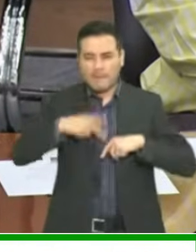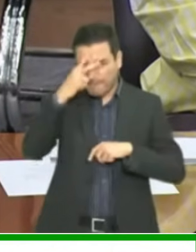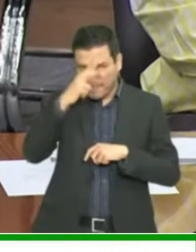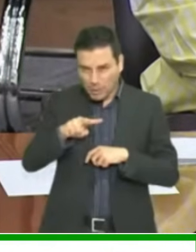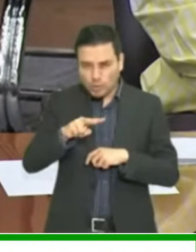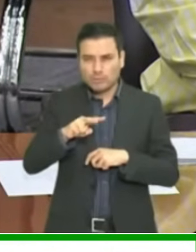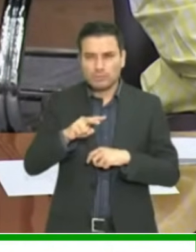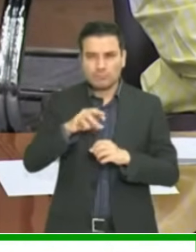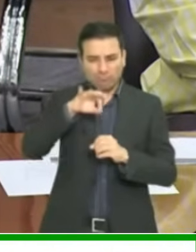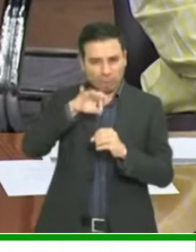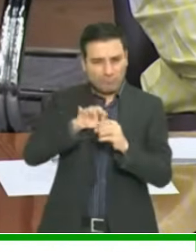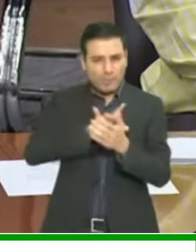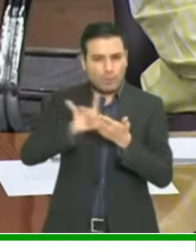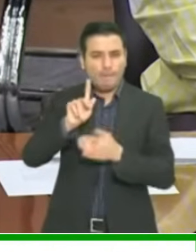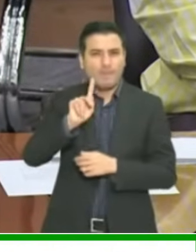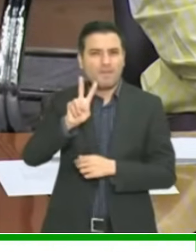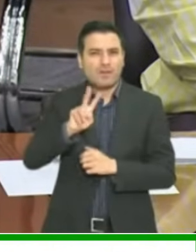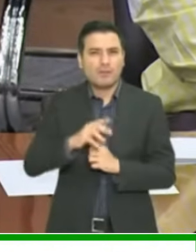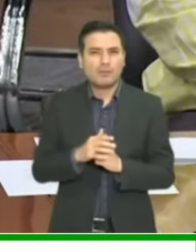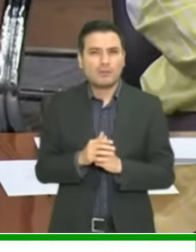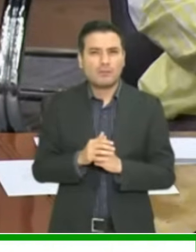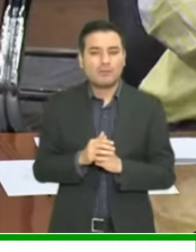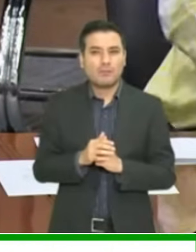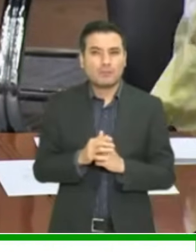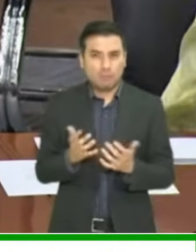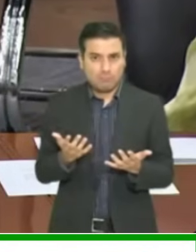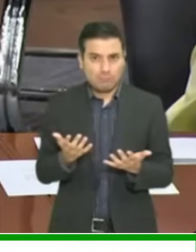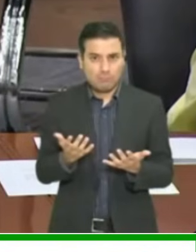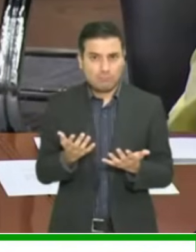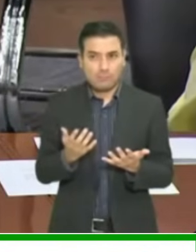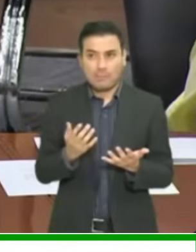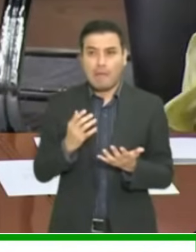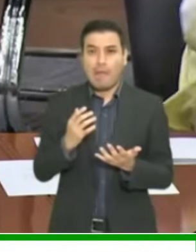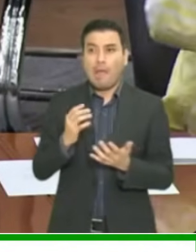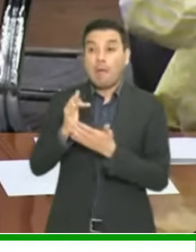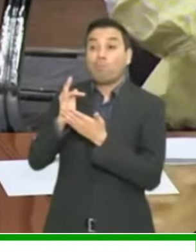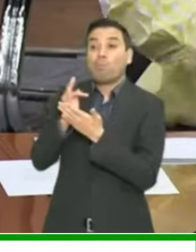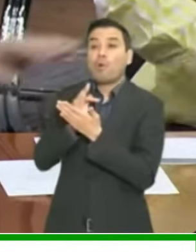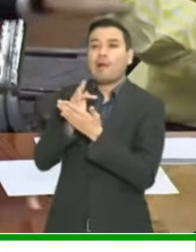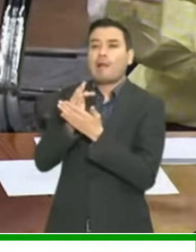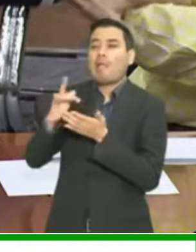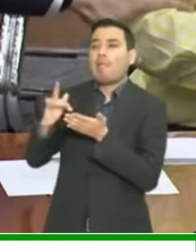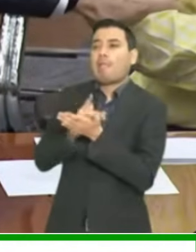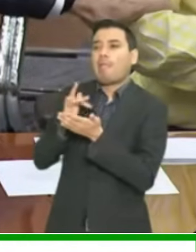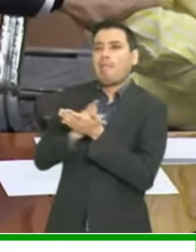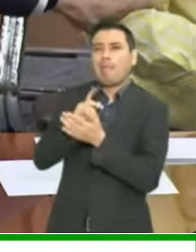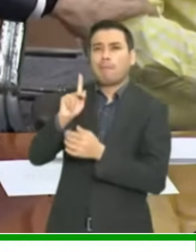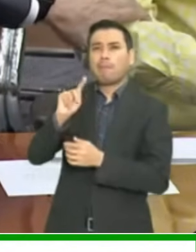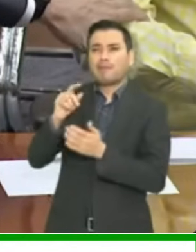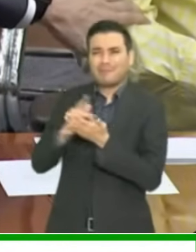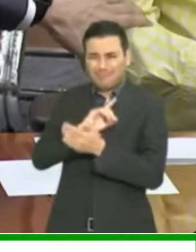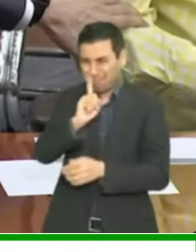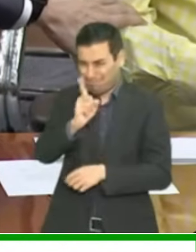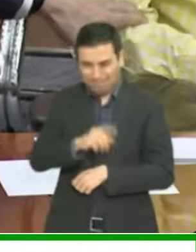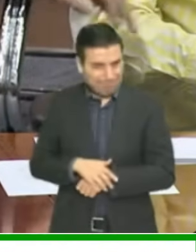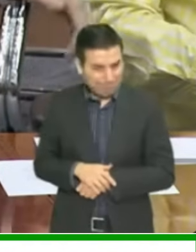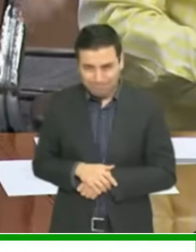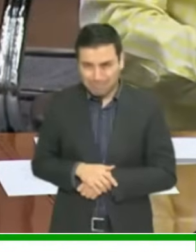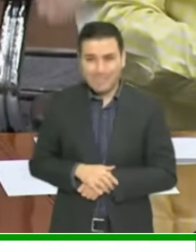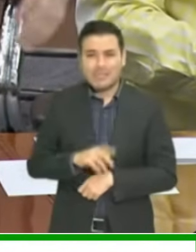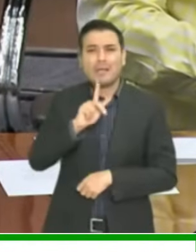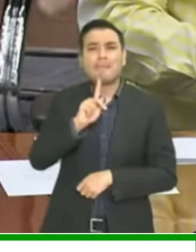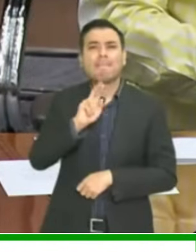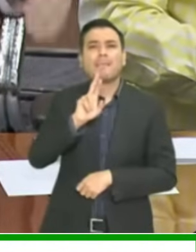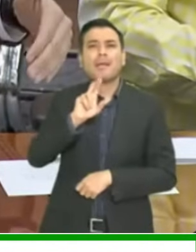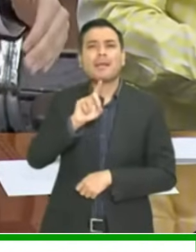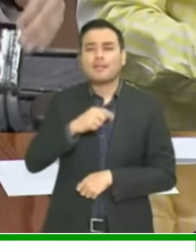votar el emblema del verde. Nadie nos regaló nada. Aquí no hay traslado de votos. Y se lo digo a mis amigos del PRD, ¿cómo les